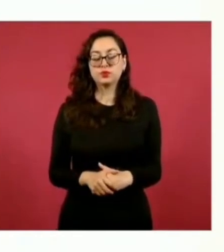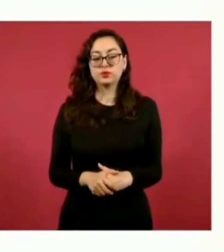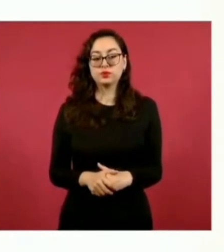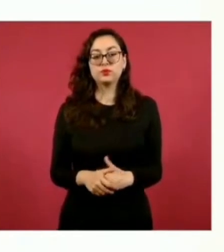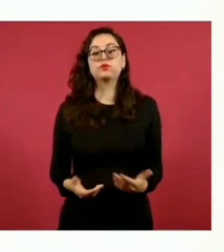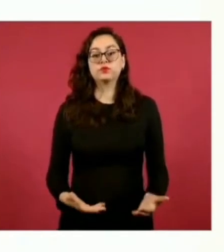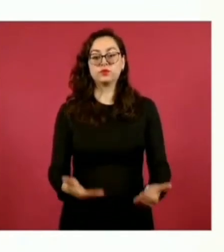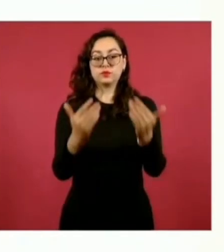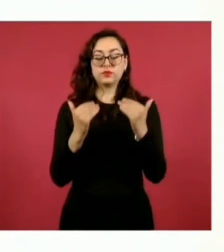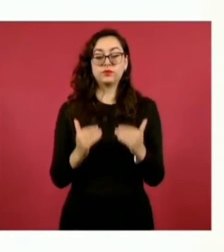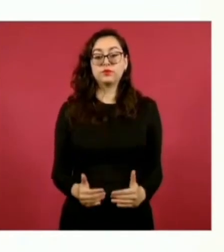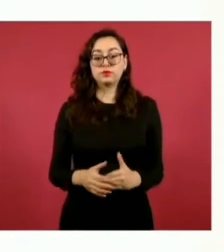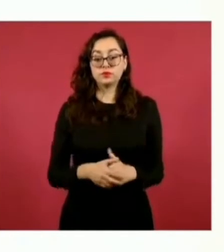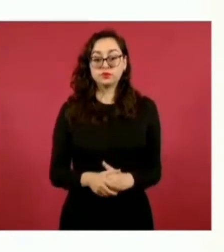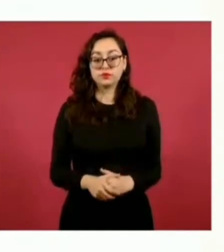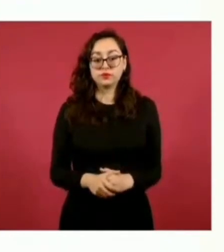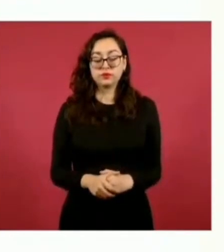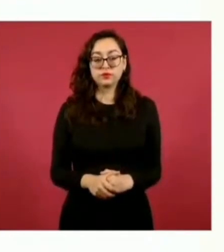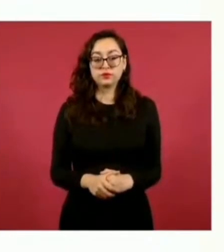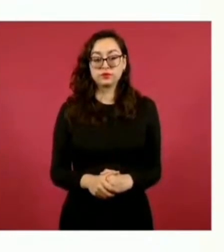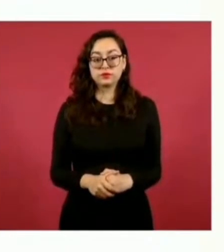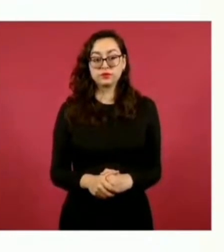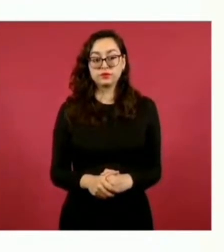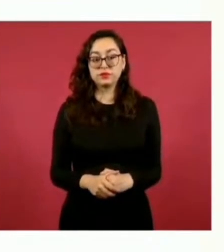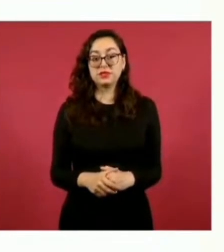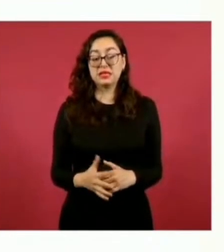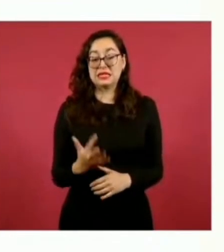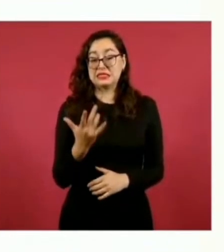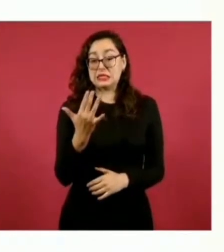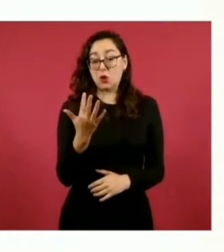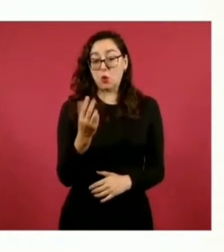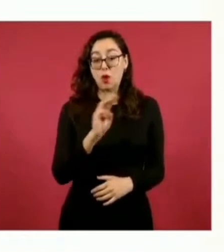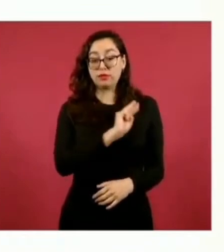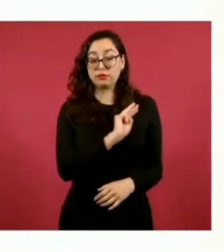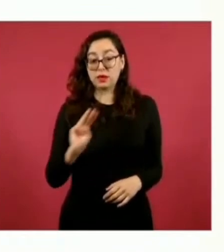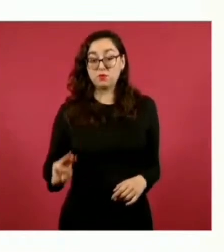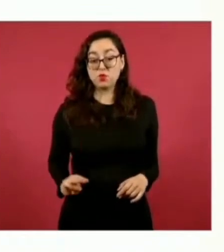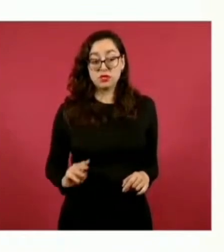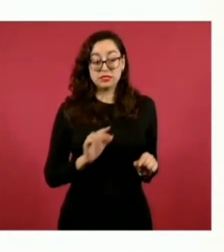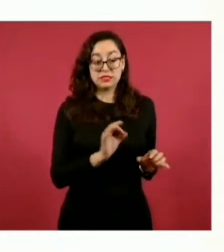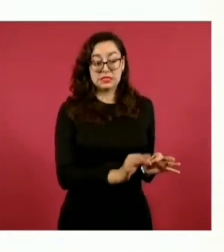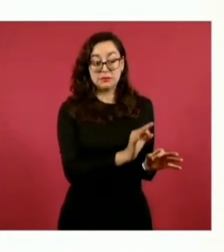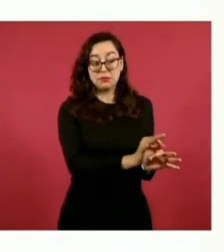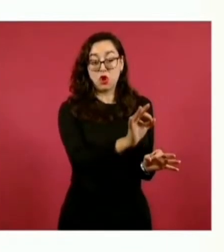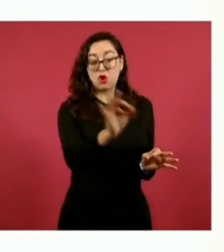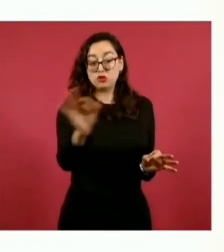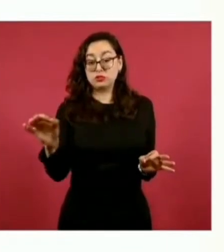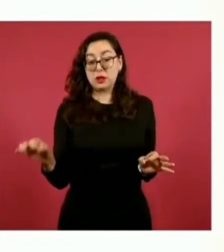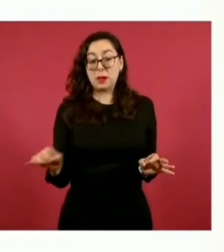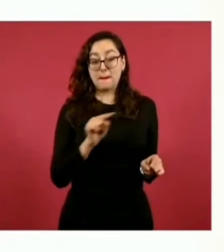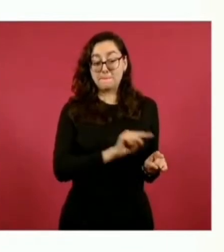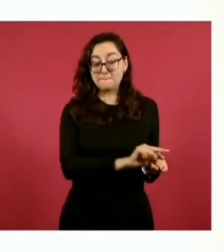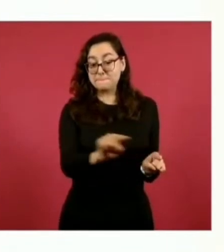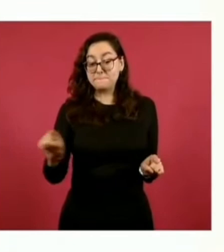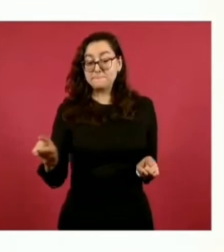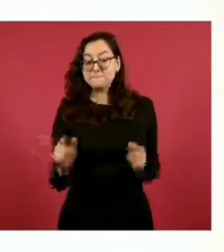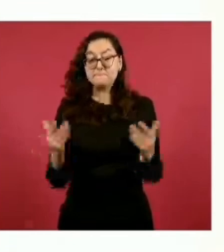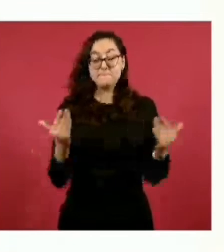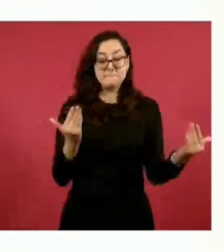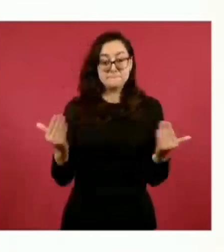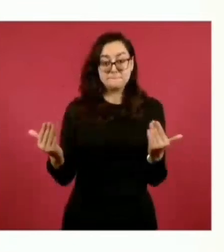adelante en relación con los 50 municipios prioritarios de julio de 2024 contra diciembre de